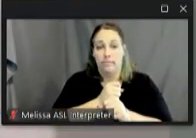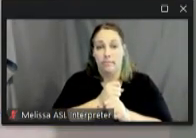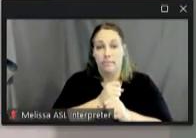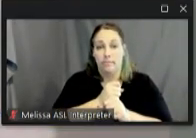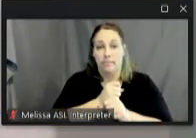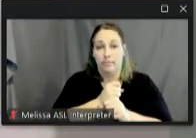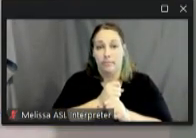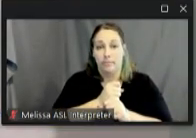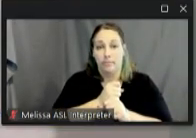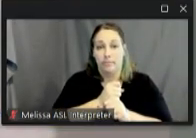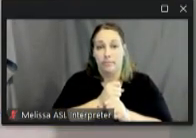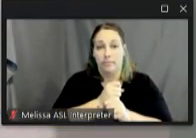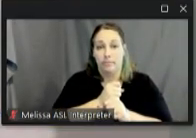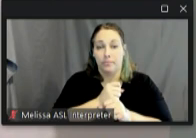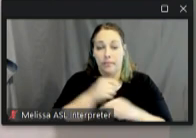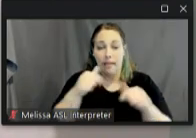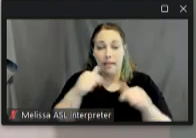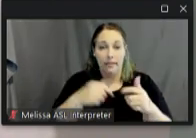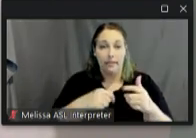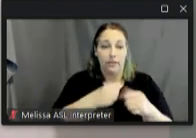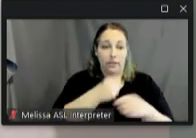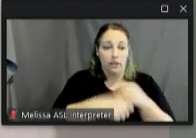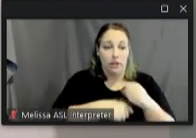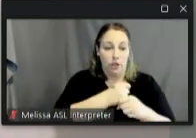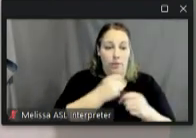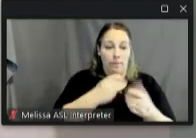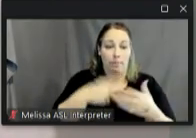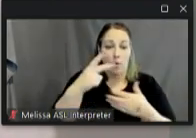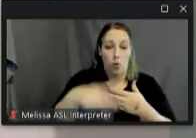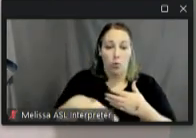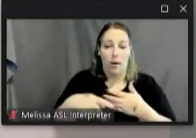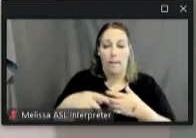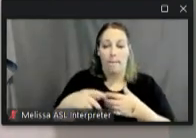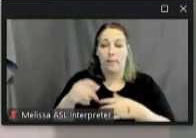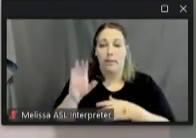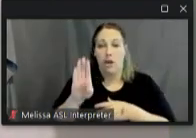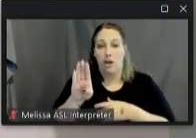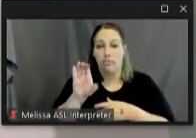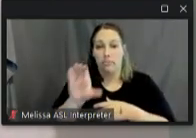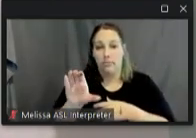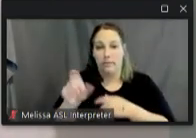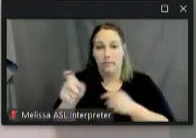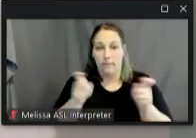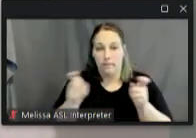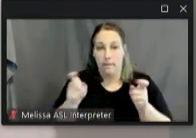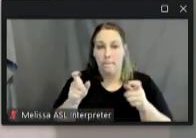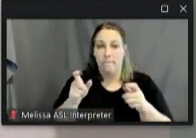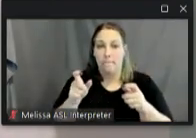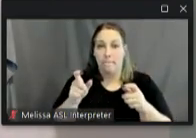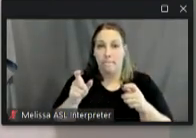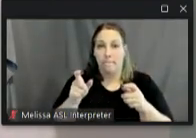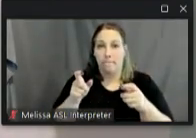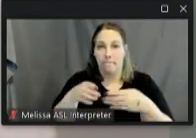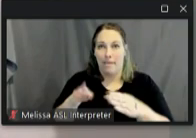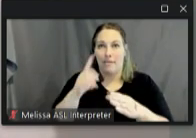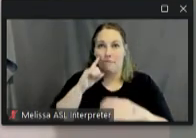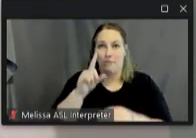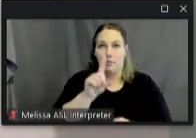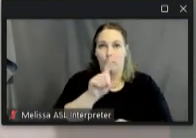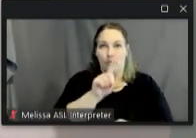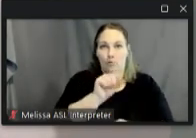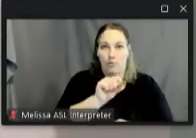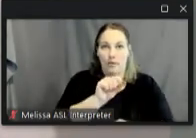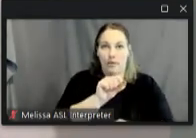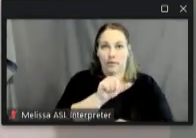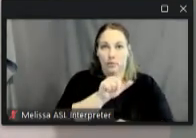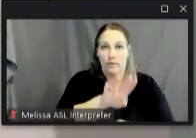2024-2026, para el periodo 2024-2026, hemos programado en nuestro presupuesto la compra y adquisición de pastillas